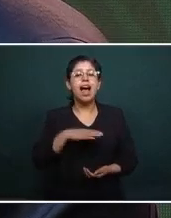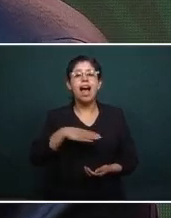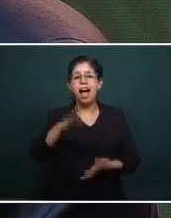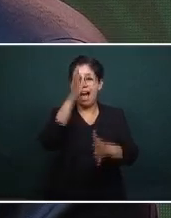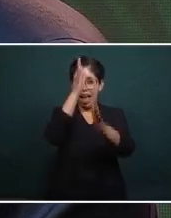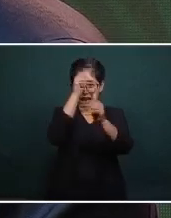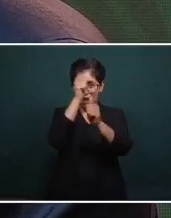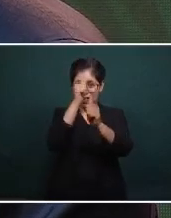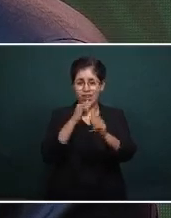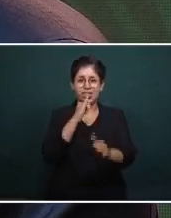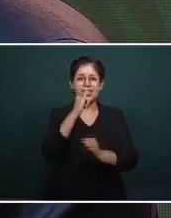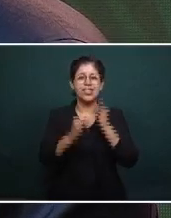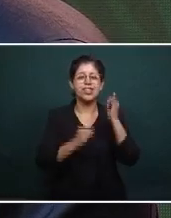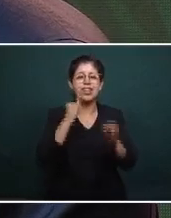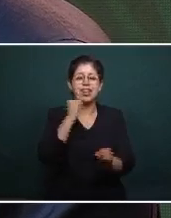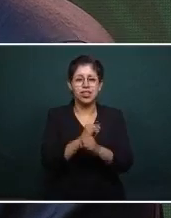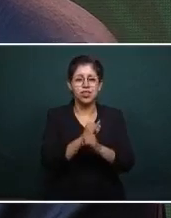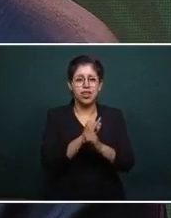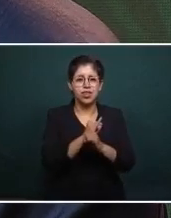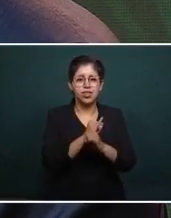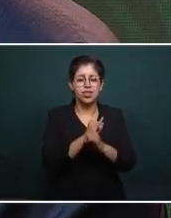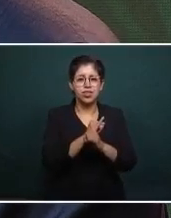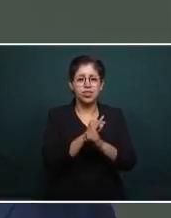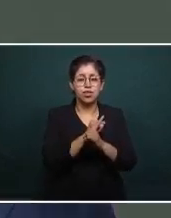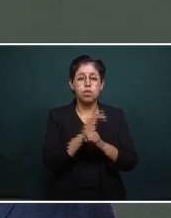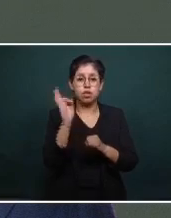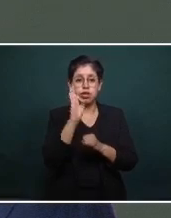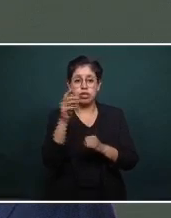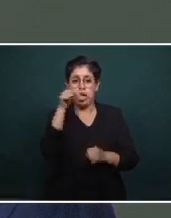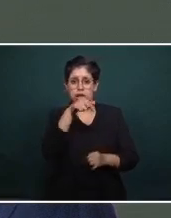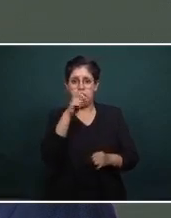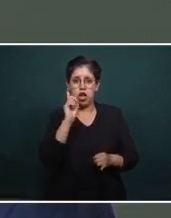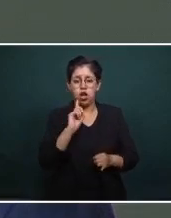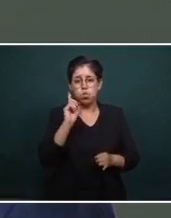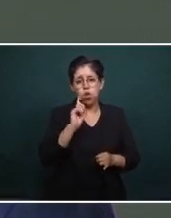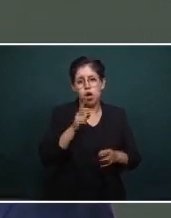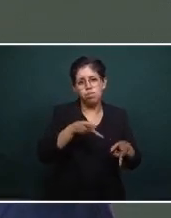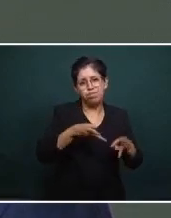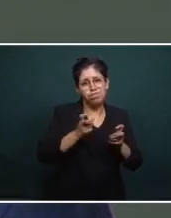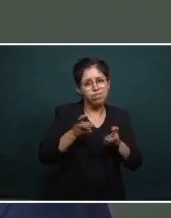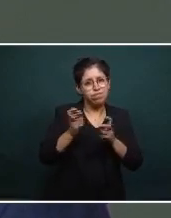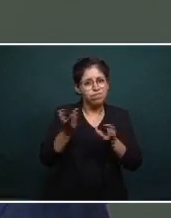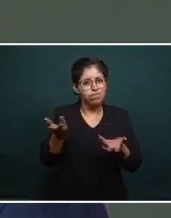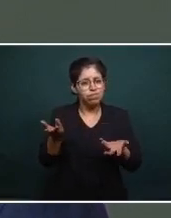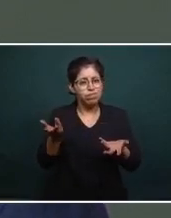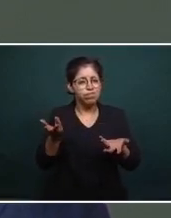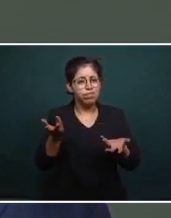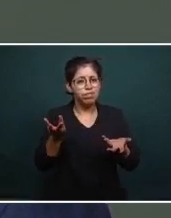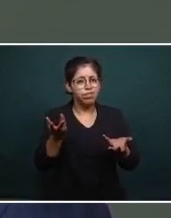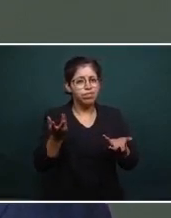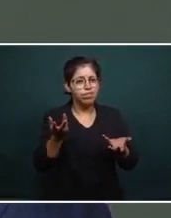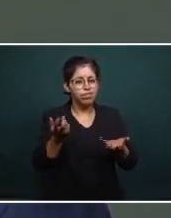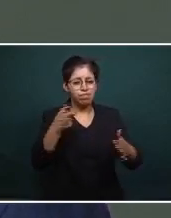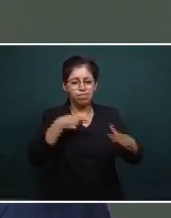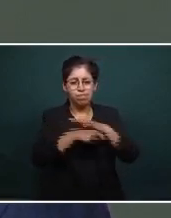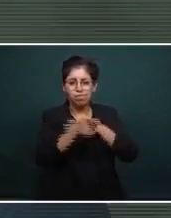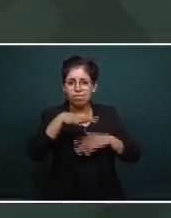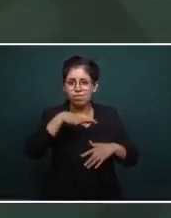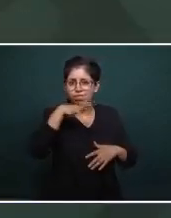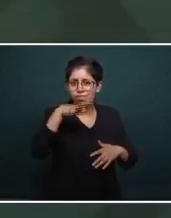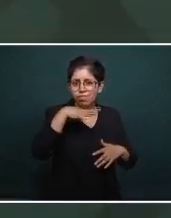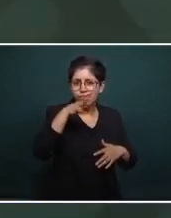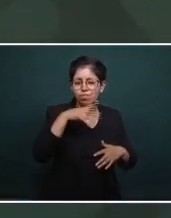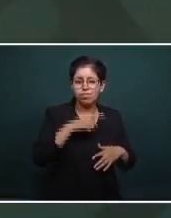internacionales, sobre todo en lo relacionado con el lavado del dinero.